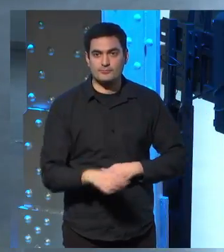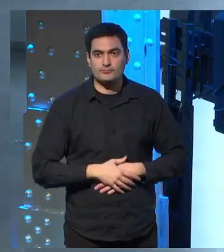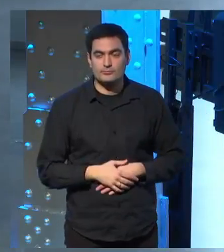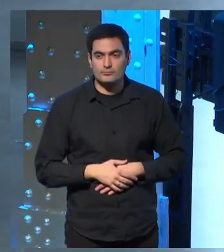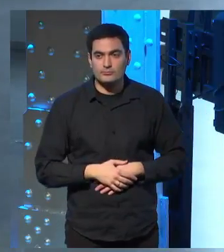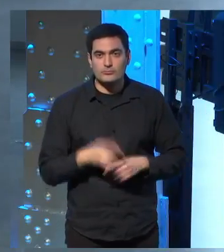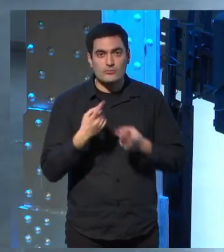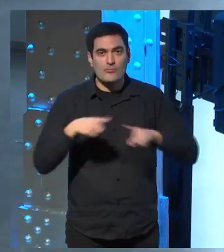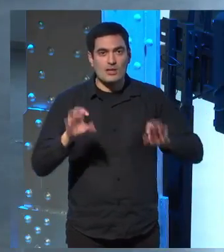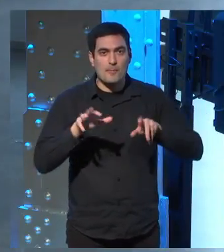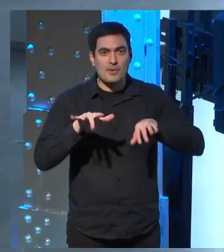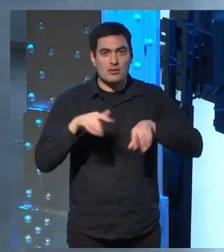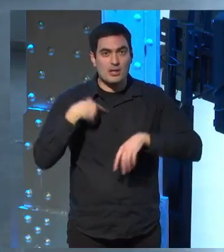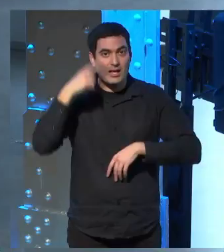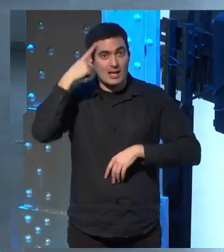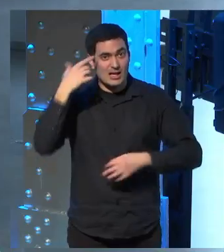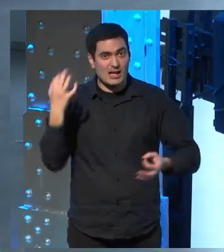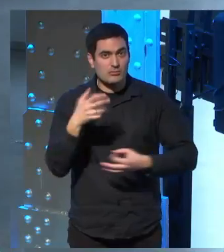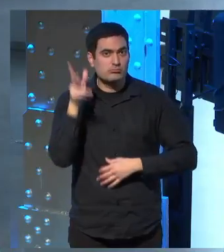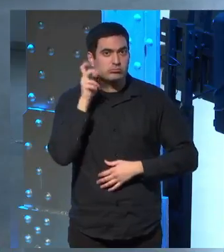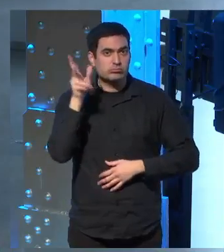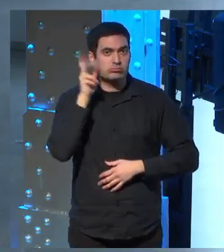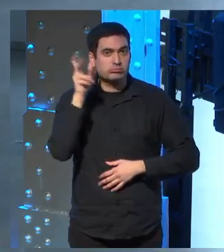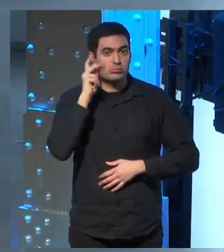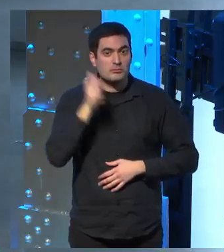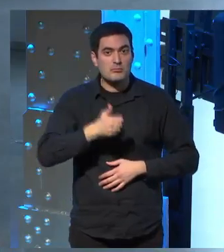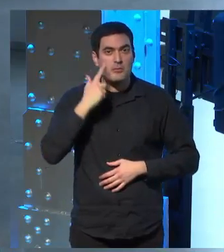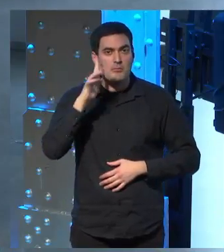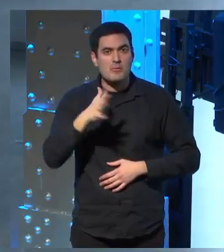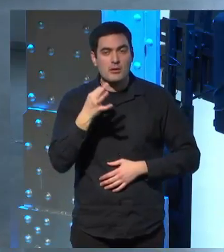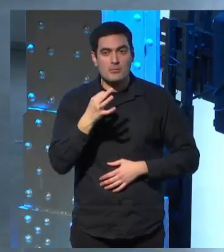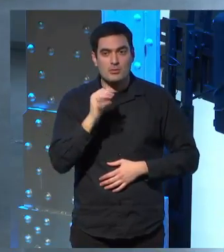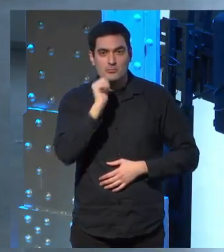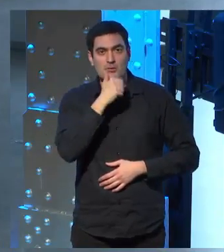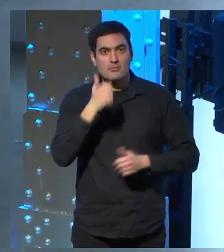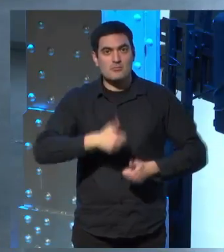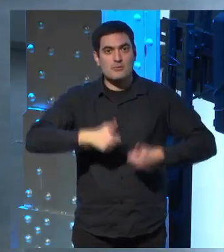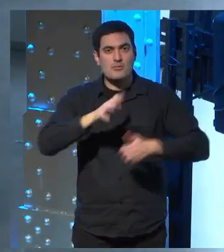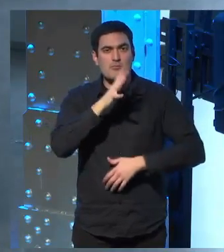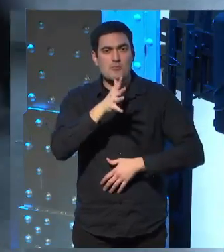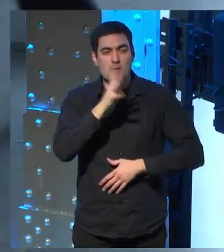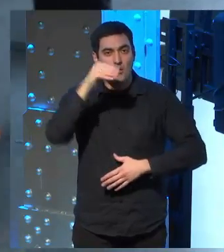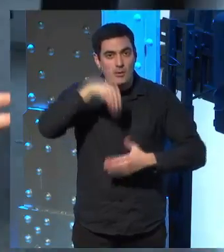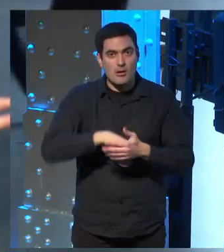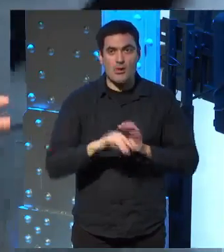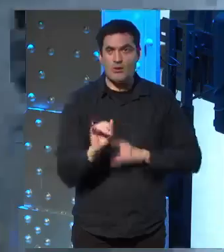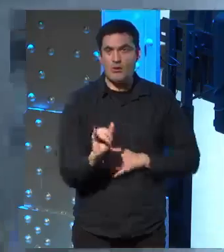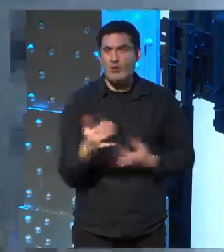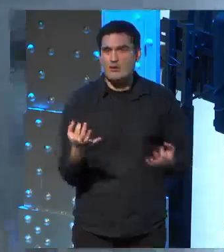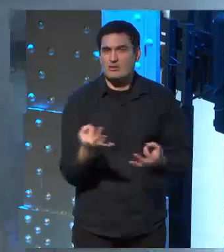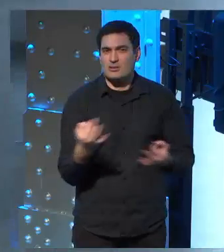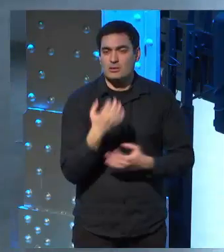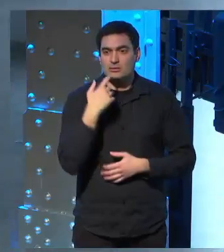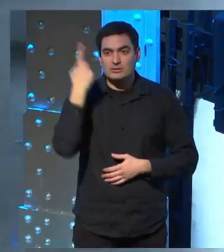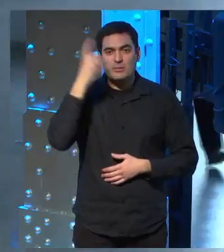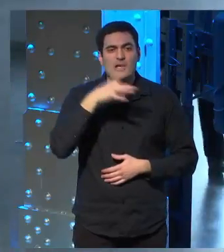el concierto de piano, yo creo que cuanto más se escucha parece más misterioso, ¿no? Porque tiene, y eso quienes saben